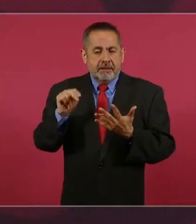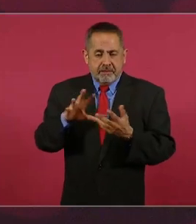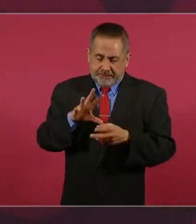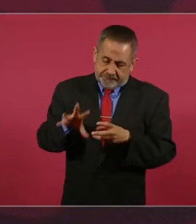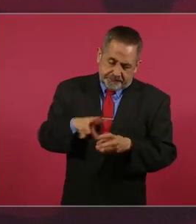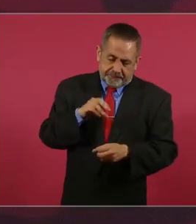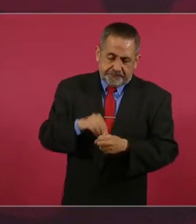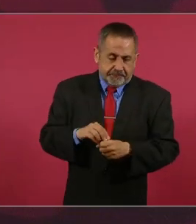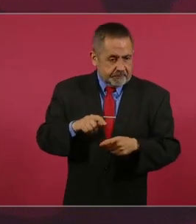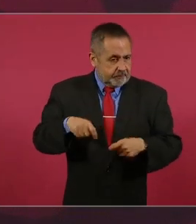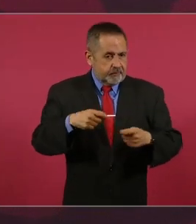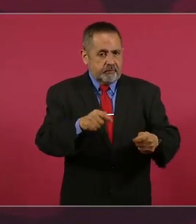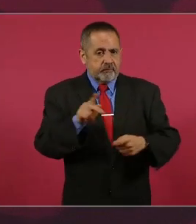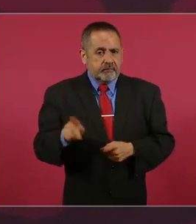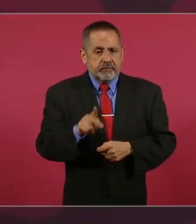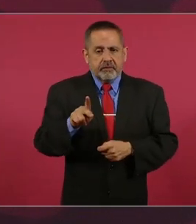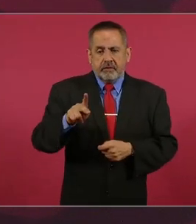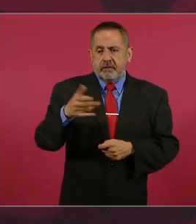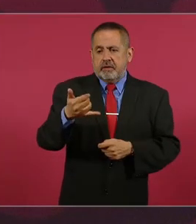integral.